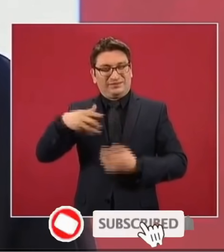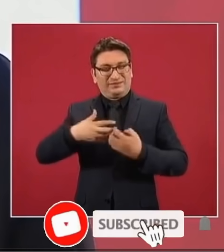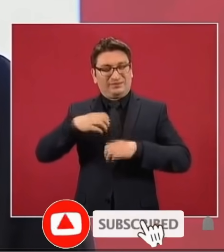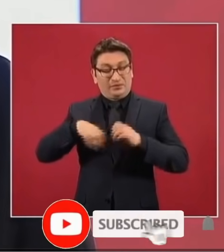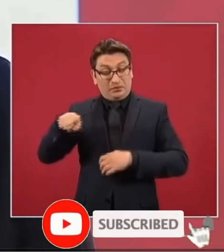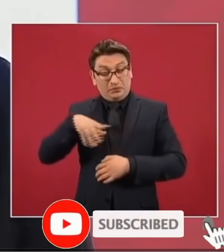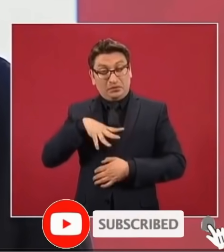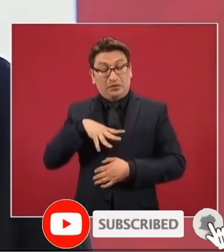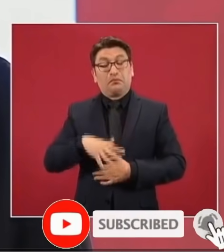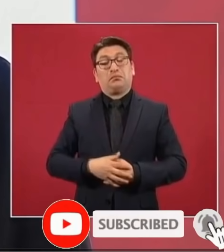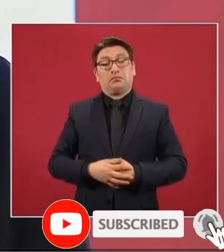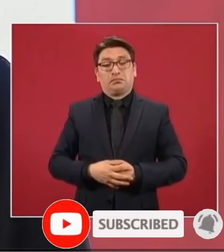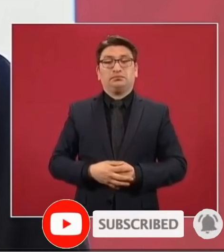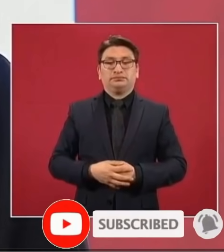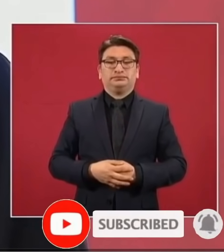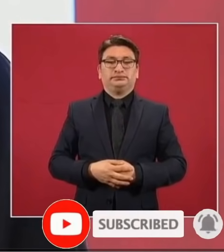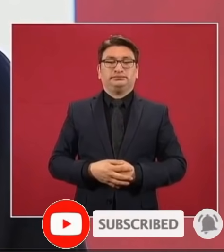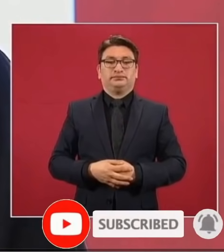ahí, y